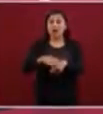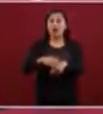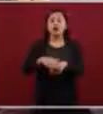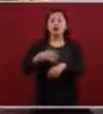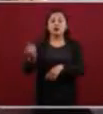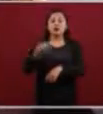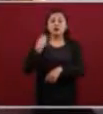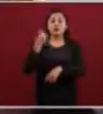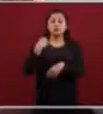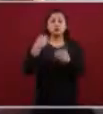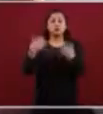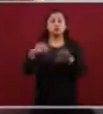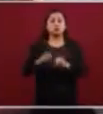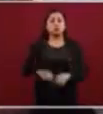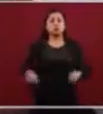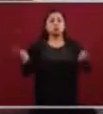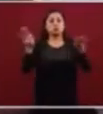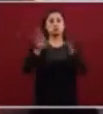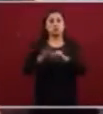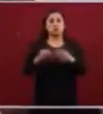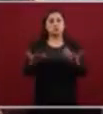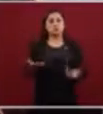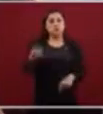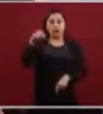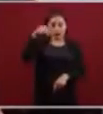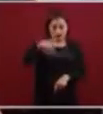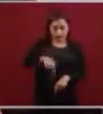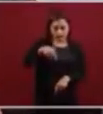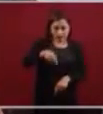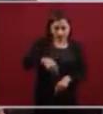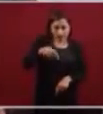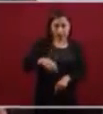Si aquí hacemos un señalamiento,